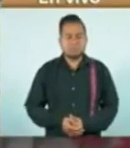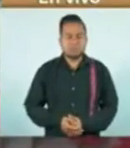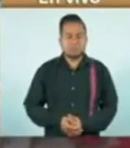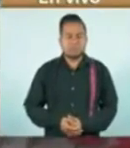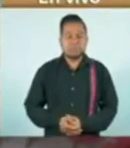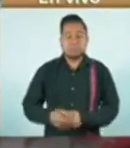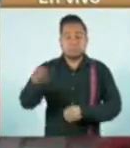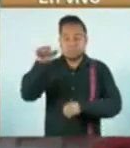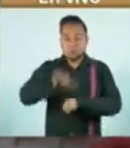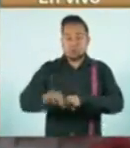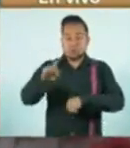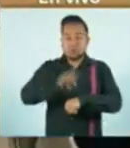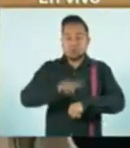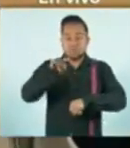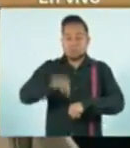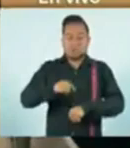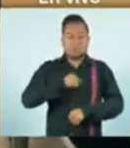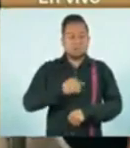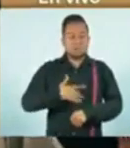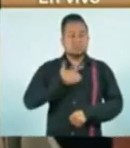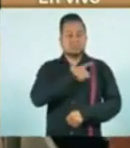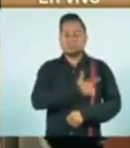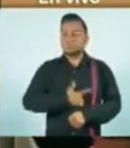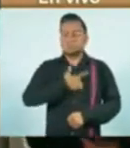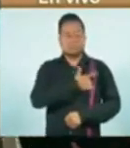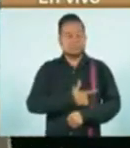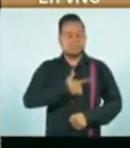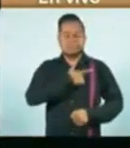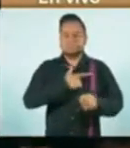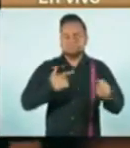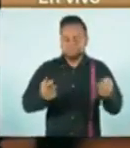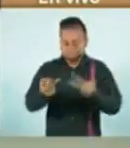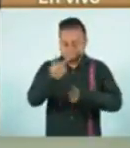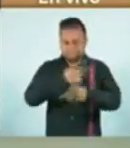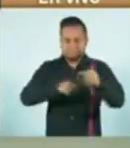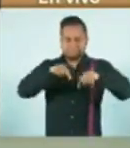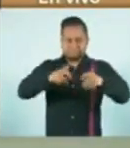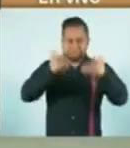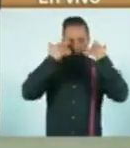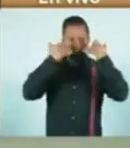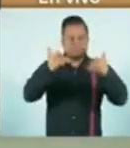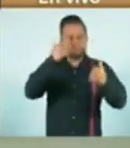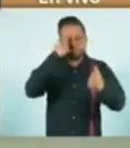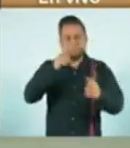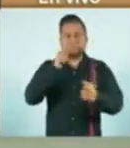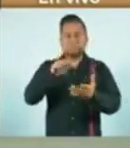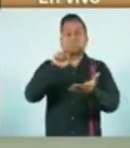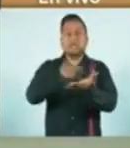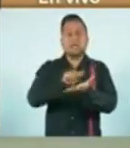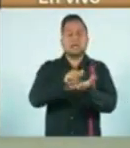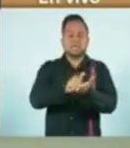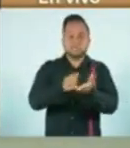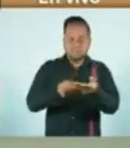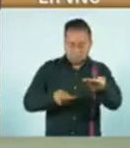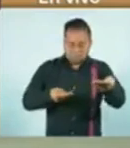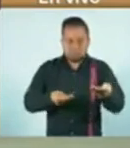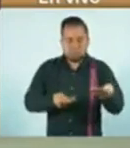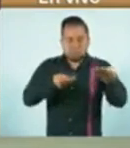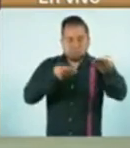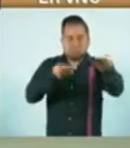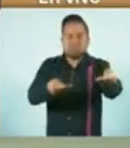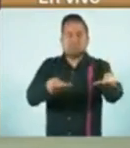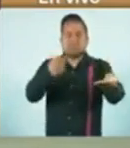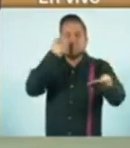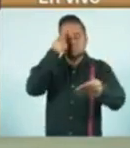El día de hoy nos da mucho gusto estar presentes en la entrega de escrituras en el